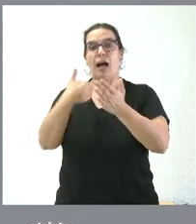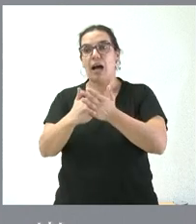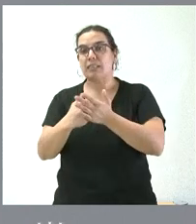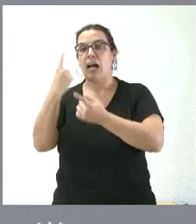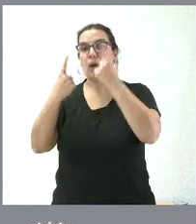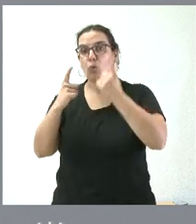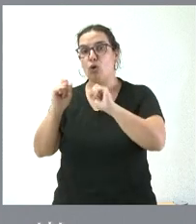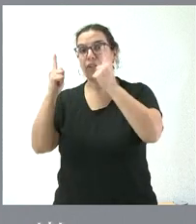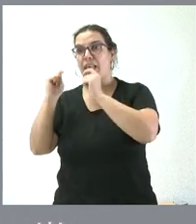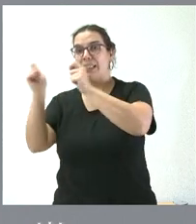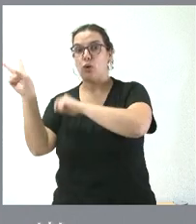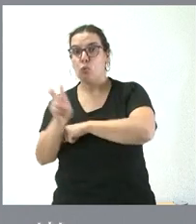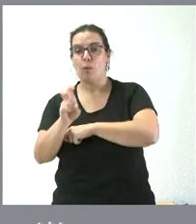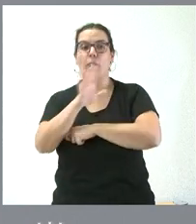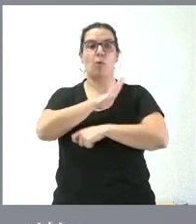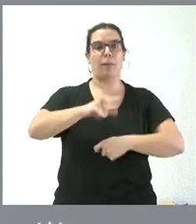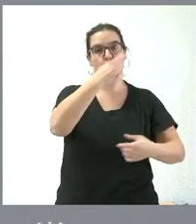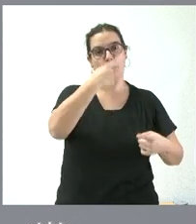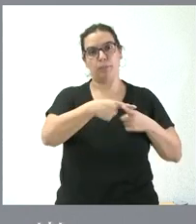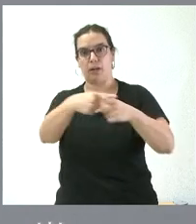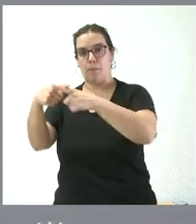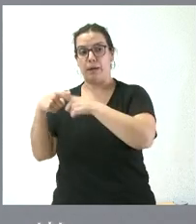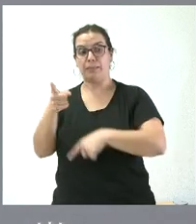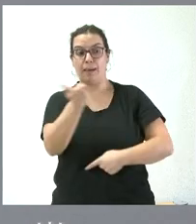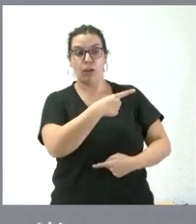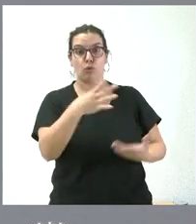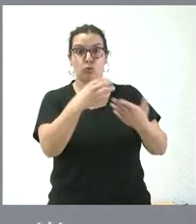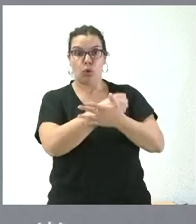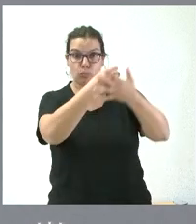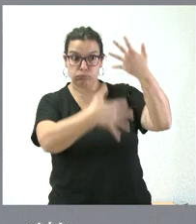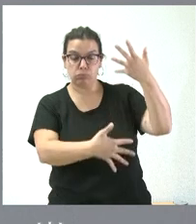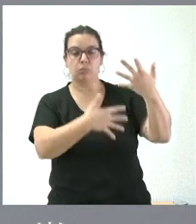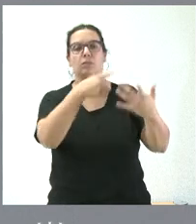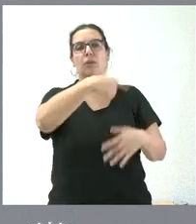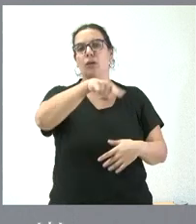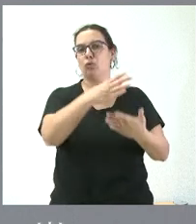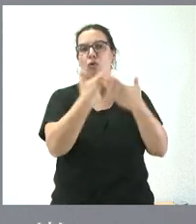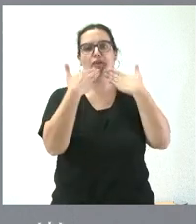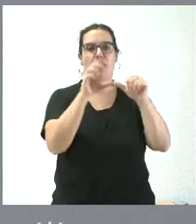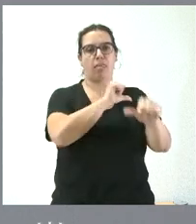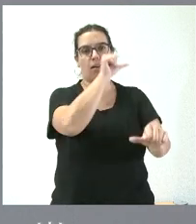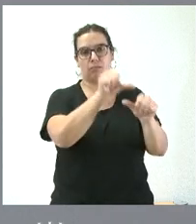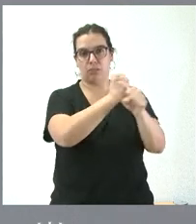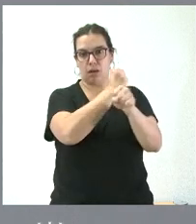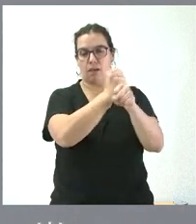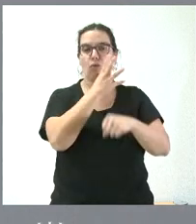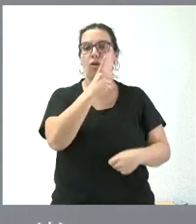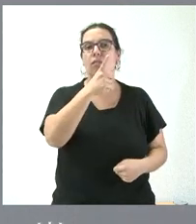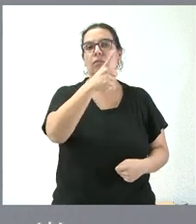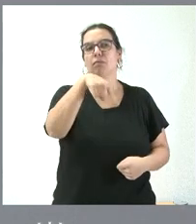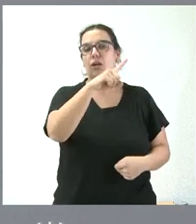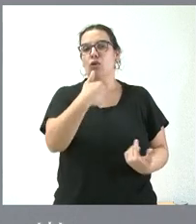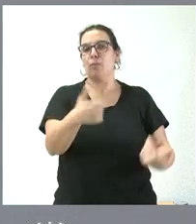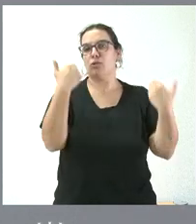alguno de ellos Les agradecemos el servicio prestado y saben ustedes que pasan a tener responsabilidades públicas